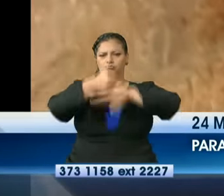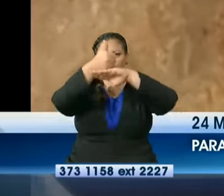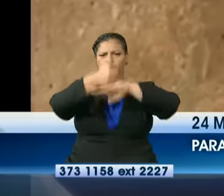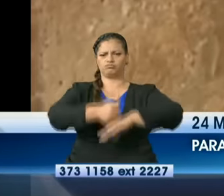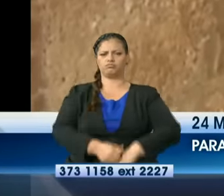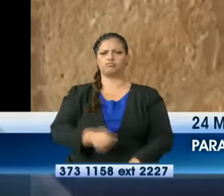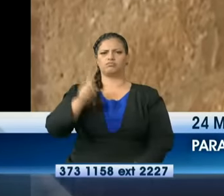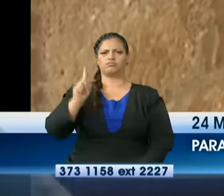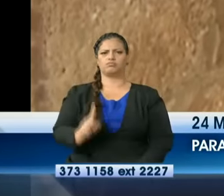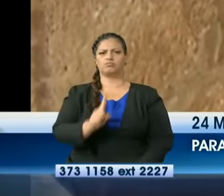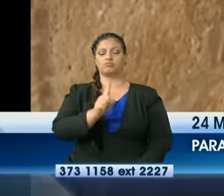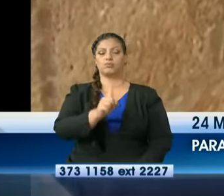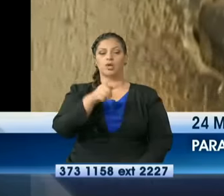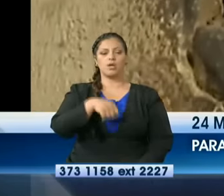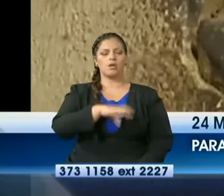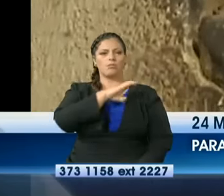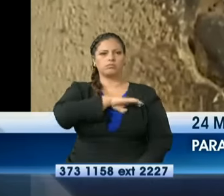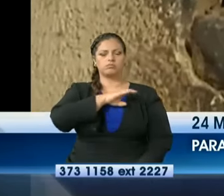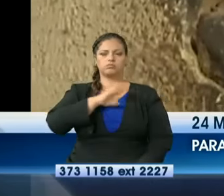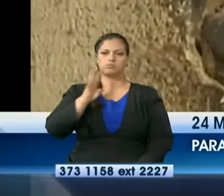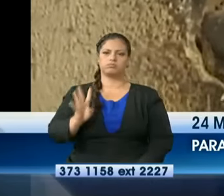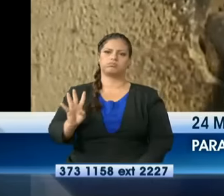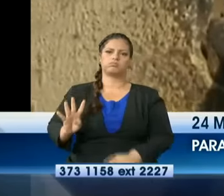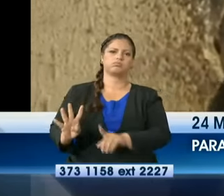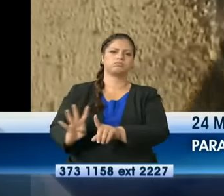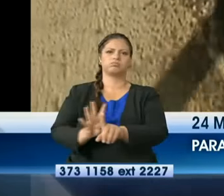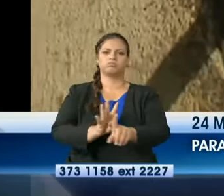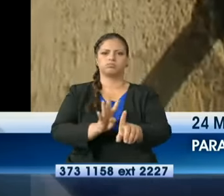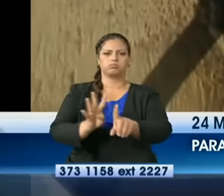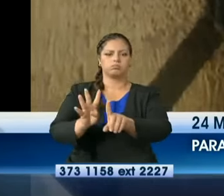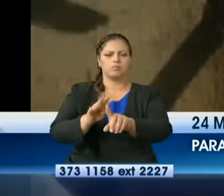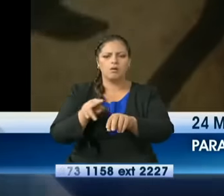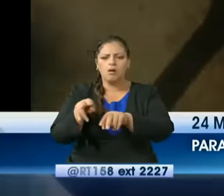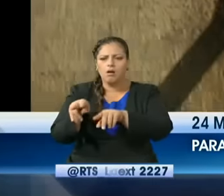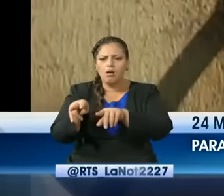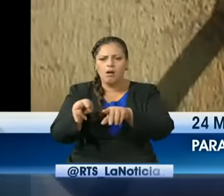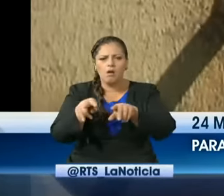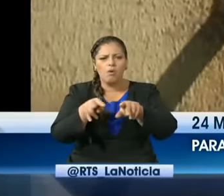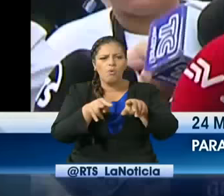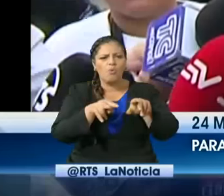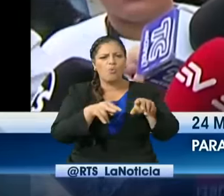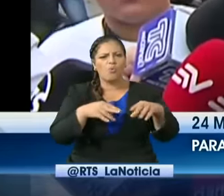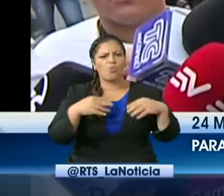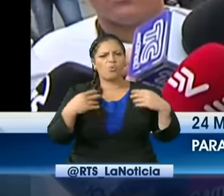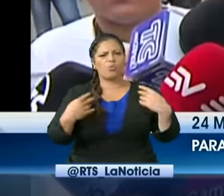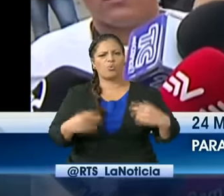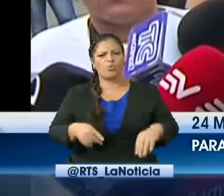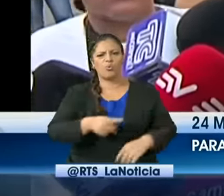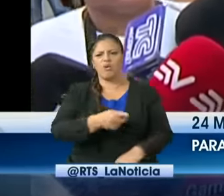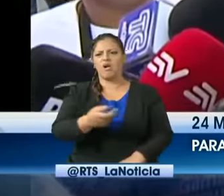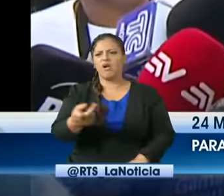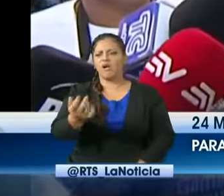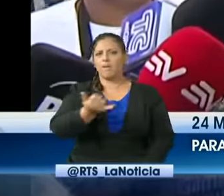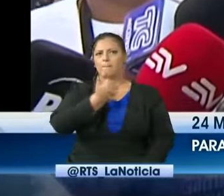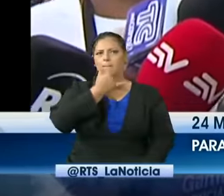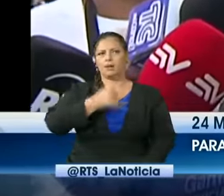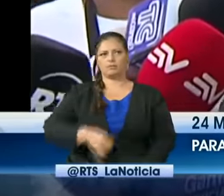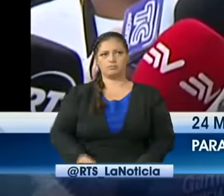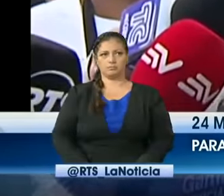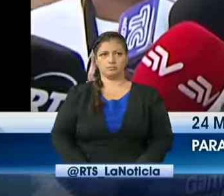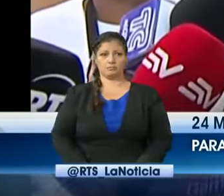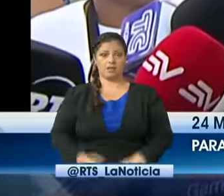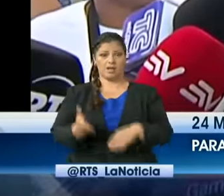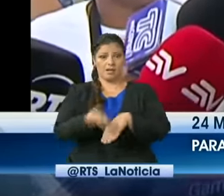los hechos que, según mencionó el fiscal, son pruebas de la tarea ilegal. La forma de que adquirían el combustible lo hacían en